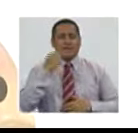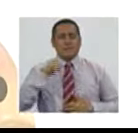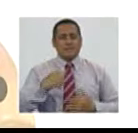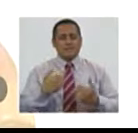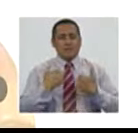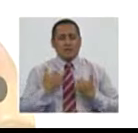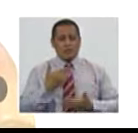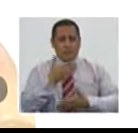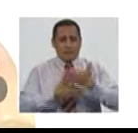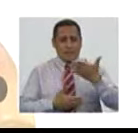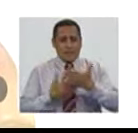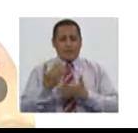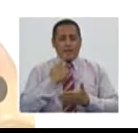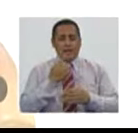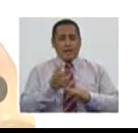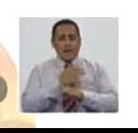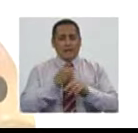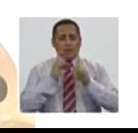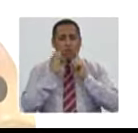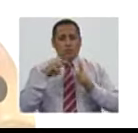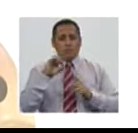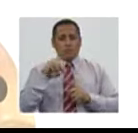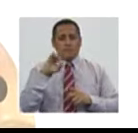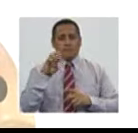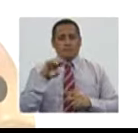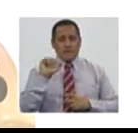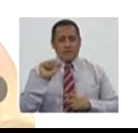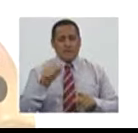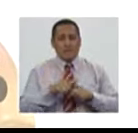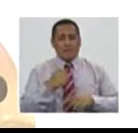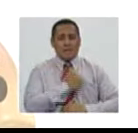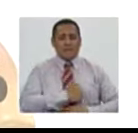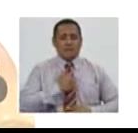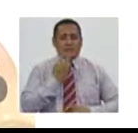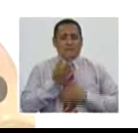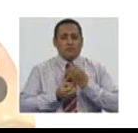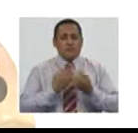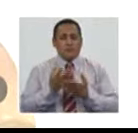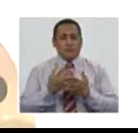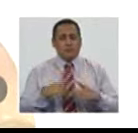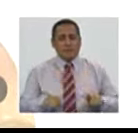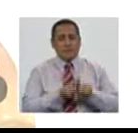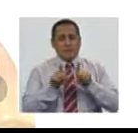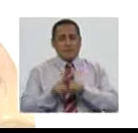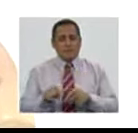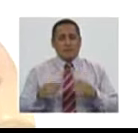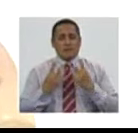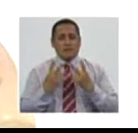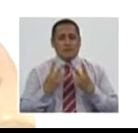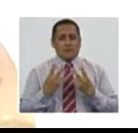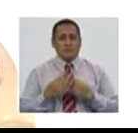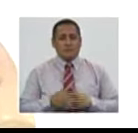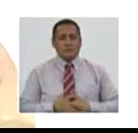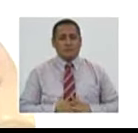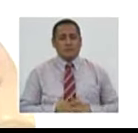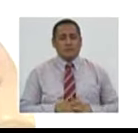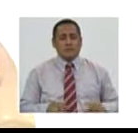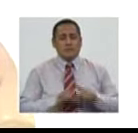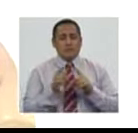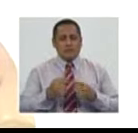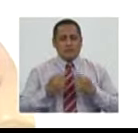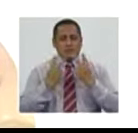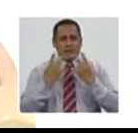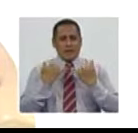sí tenía un certificado de una niña que ya no era la primera vez creo que lamentablemente que le pasaba eso pobre y este